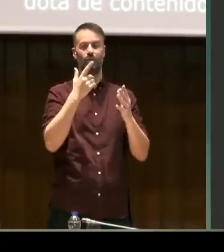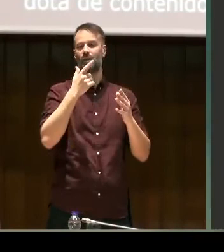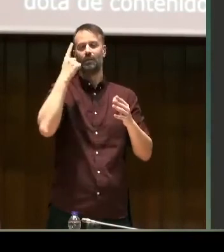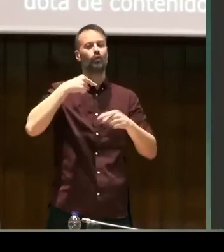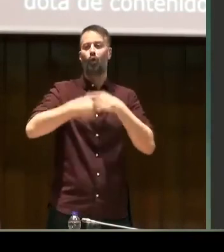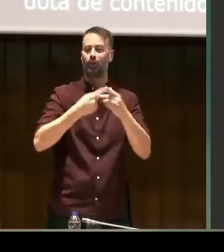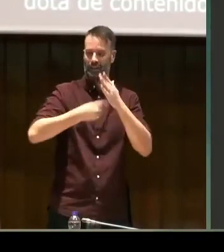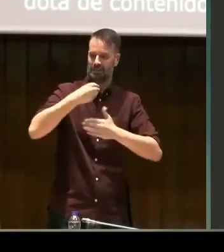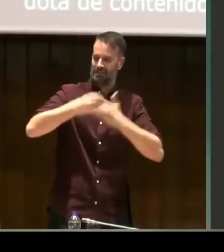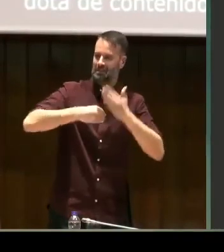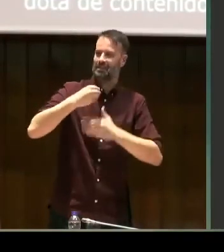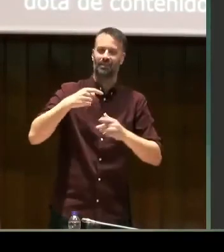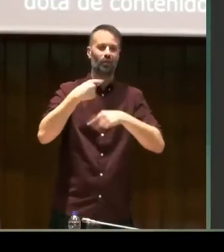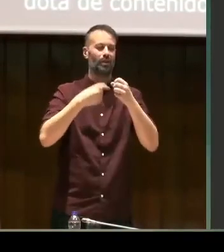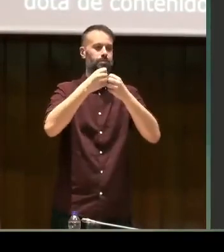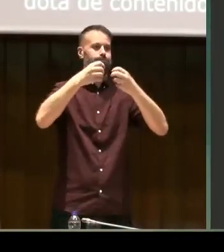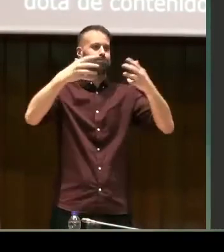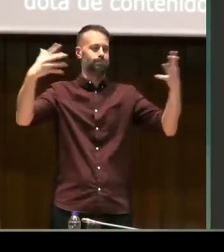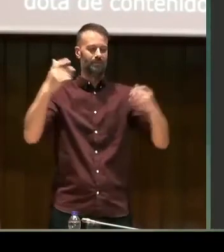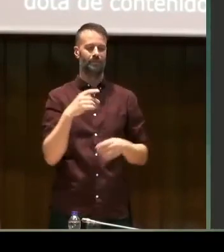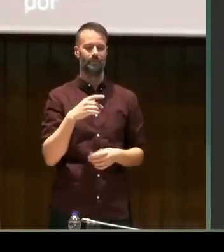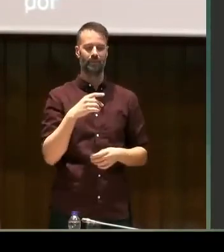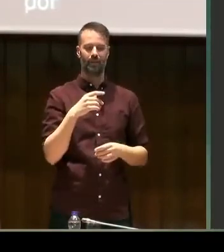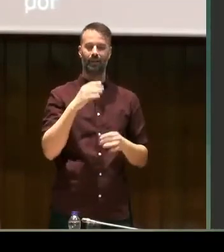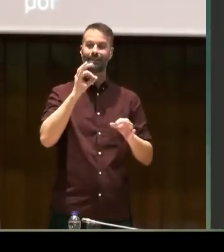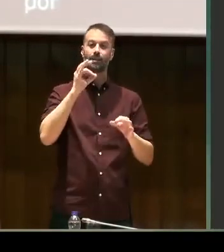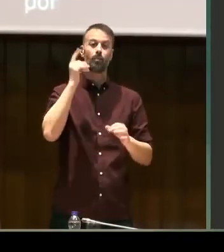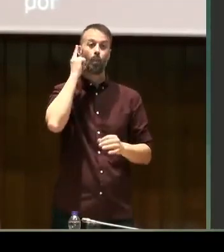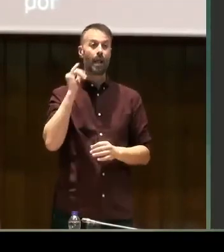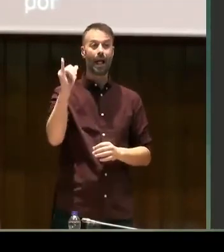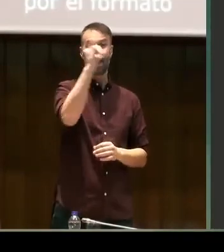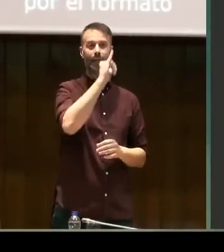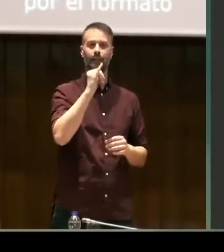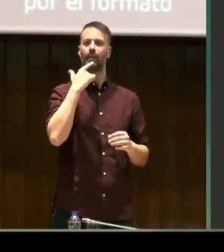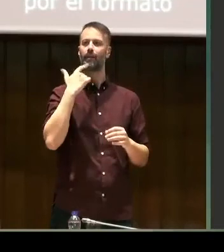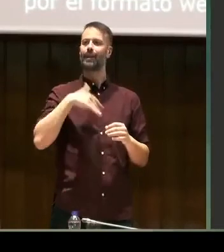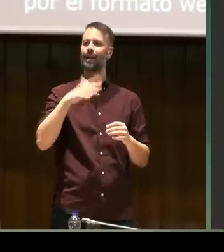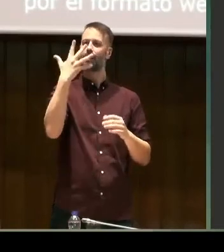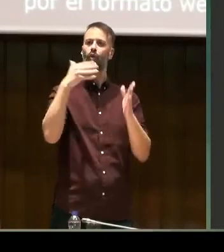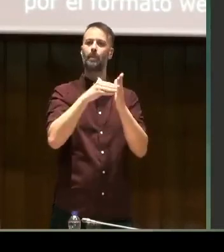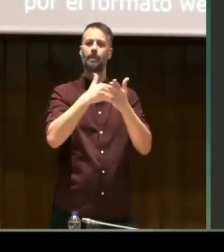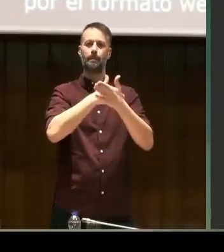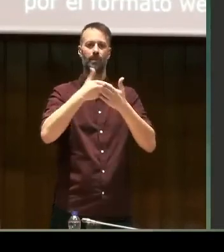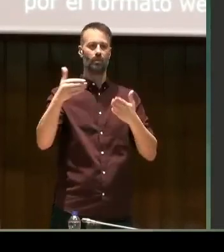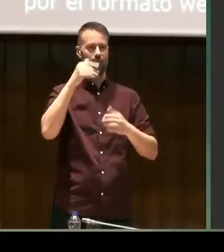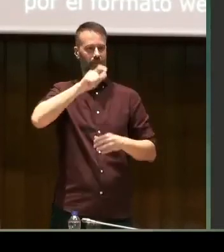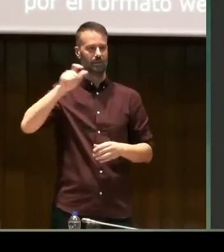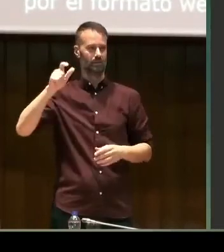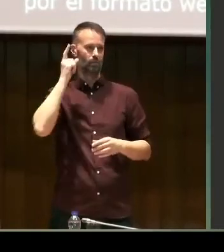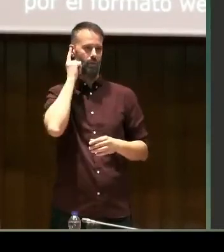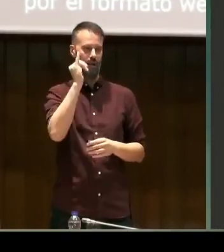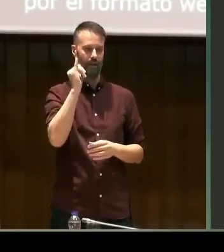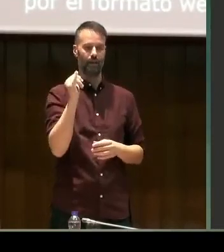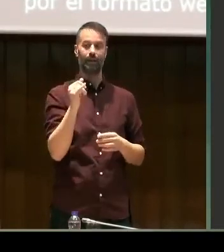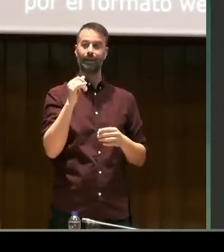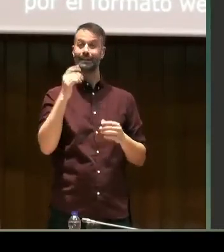Somos alrededor de 7.000 millones y medio de personas en el mundo. Todos los días nacen personas y de estas